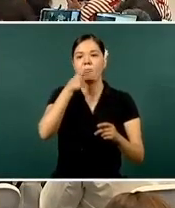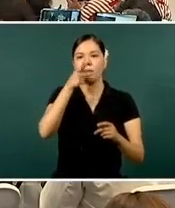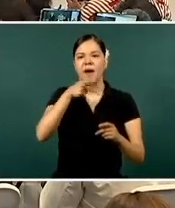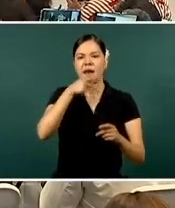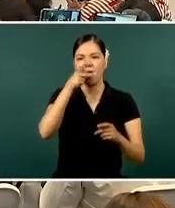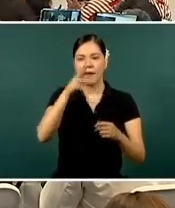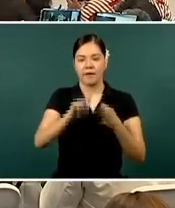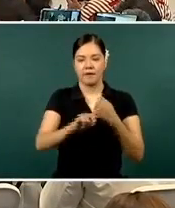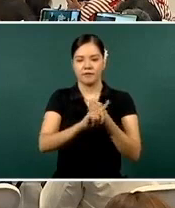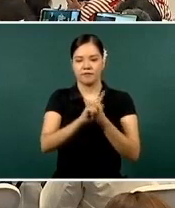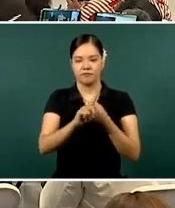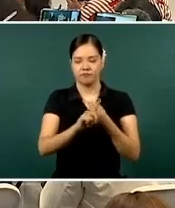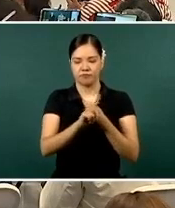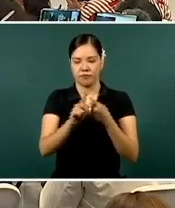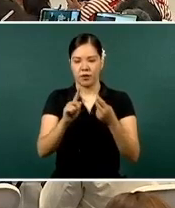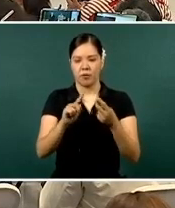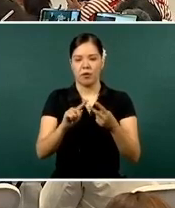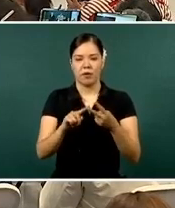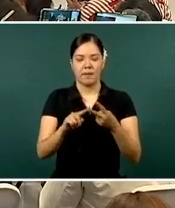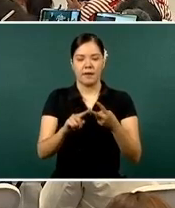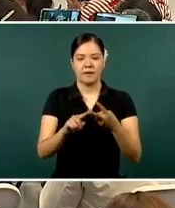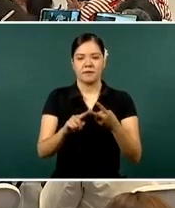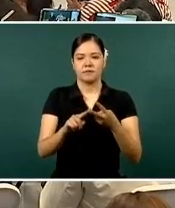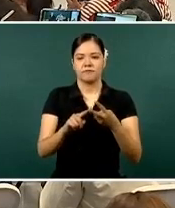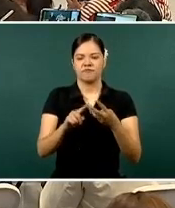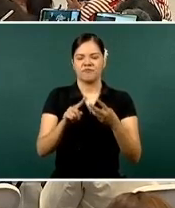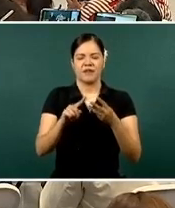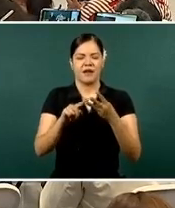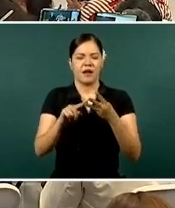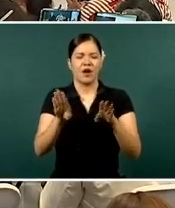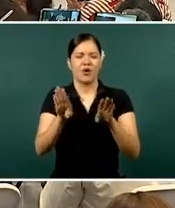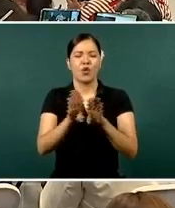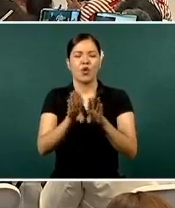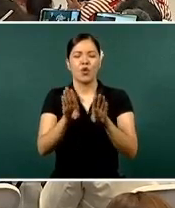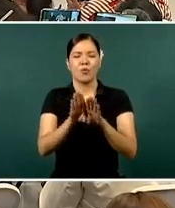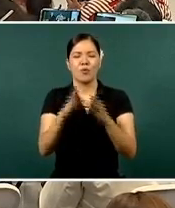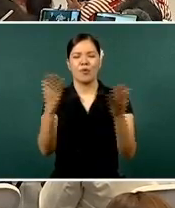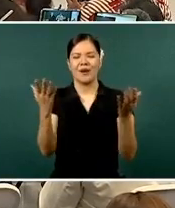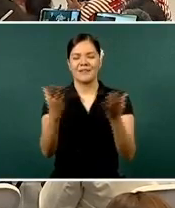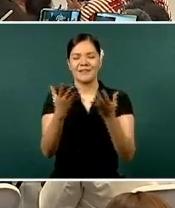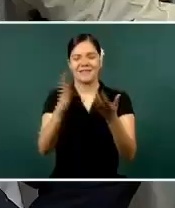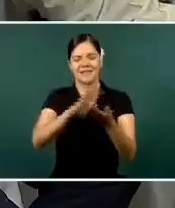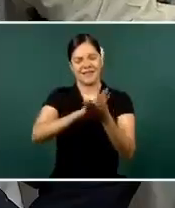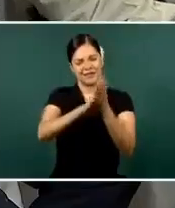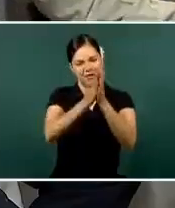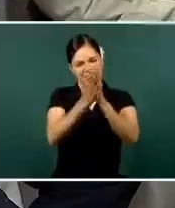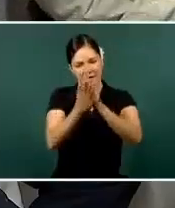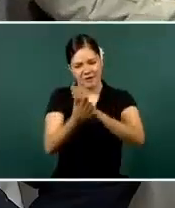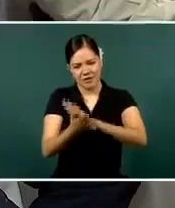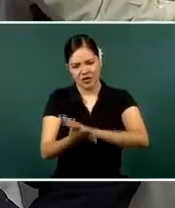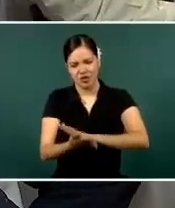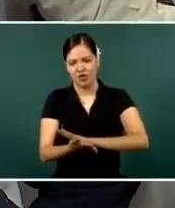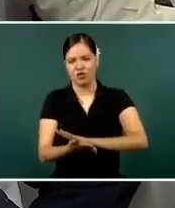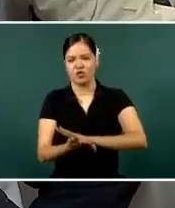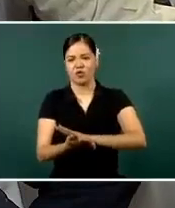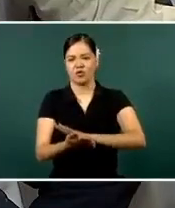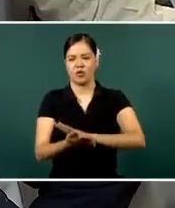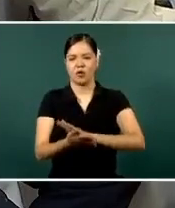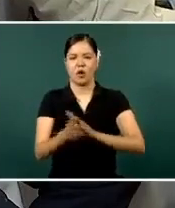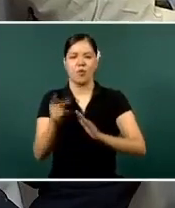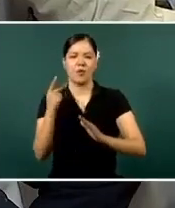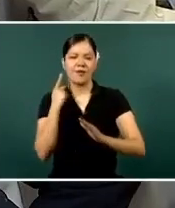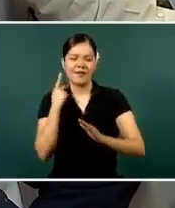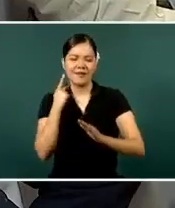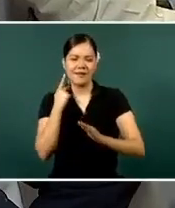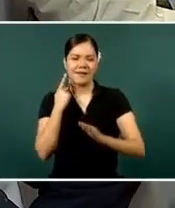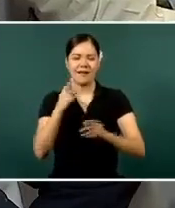planteamientos sobre cómo debemos de hacer la transformación jurídica y política en nuestro